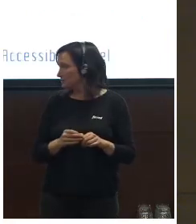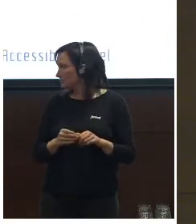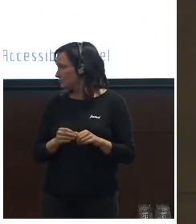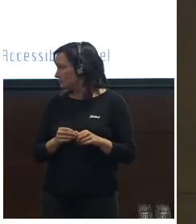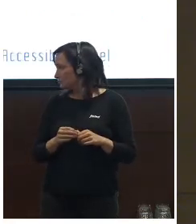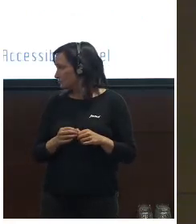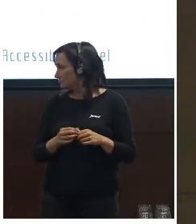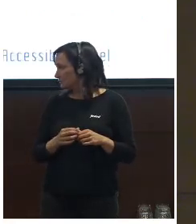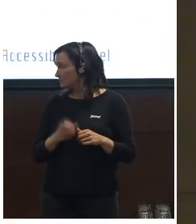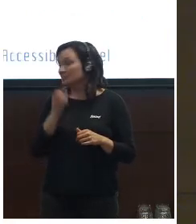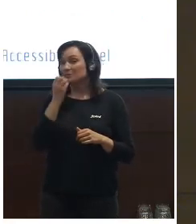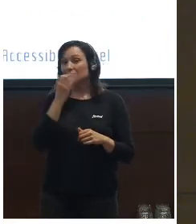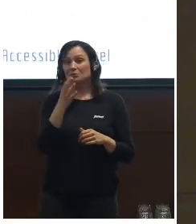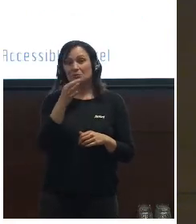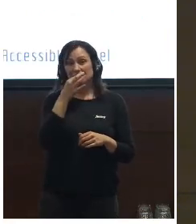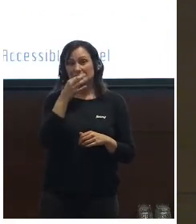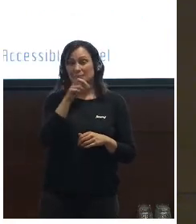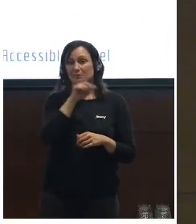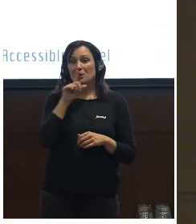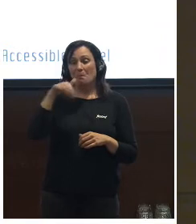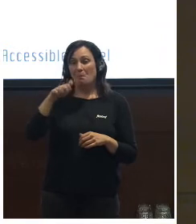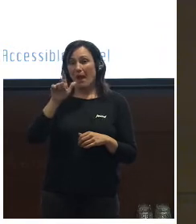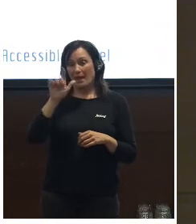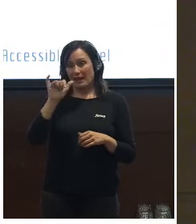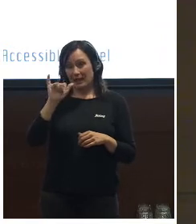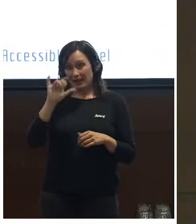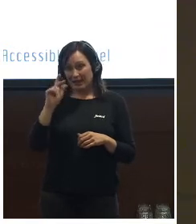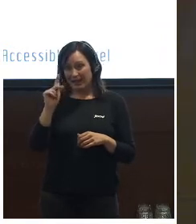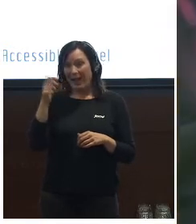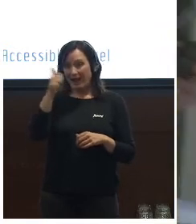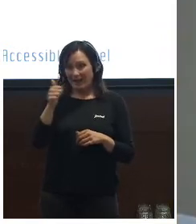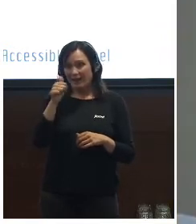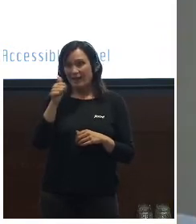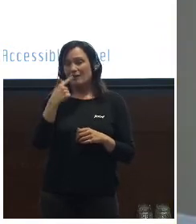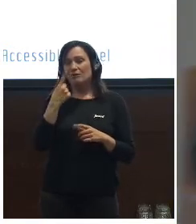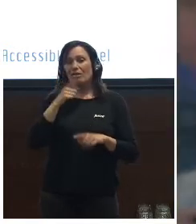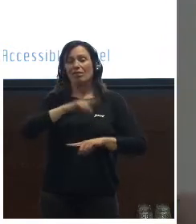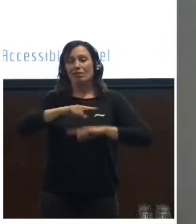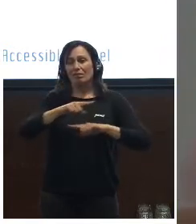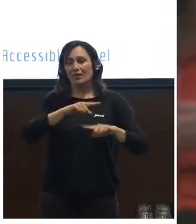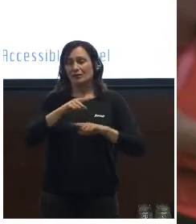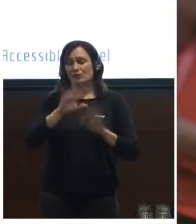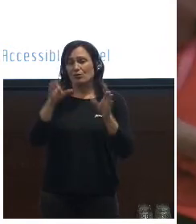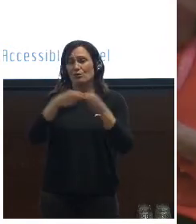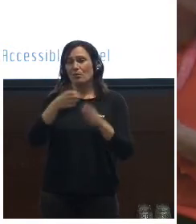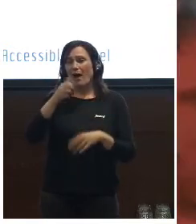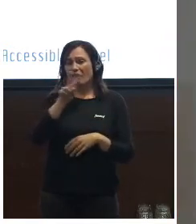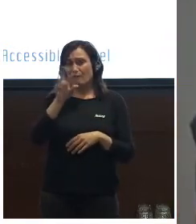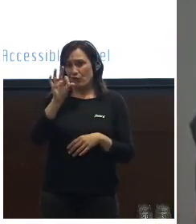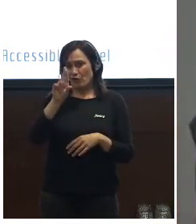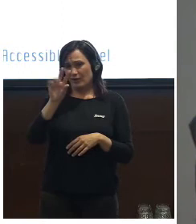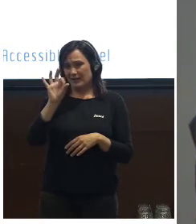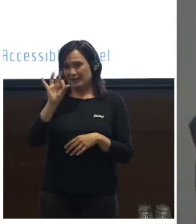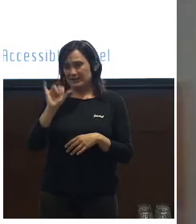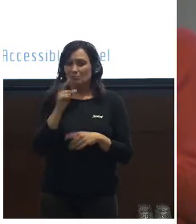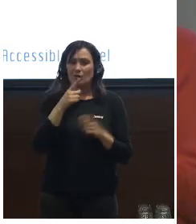Muy bien. Buenas tardes. Mi nombre es Malik Alkarea. Soy el director de la división de cruceros del Grupo Ávoris, encargado